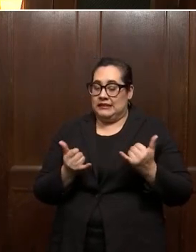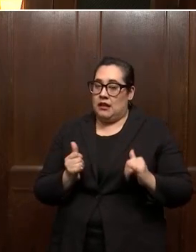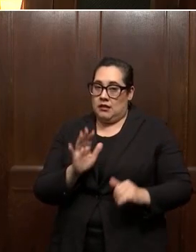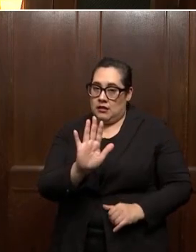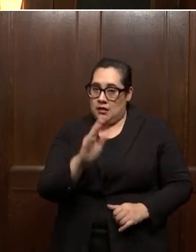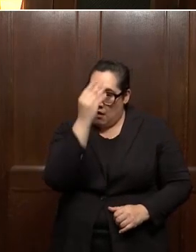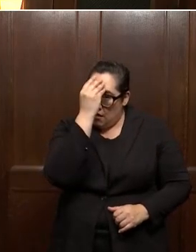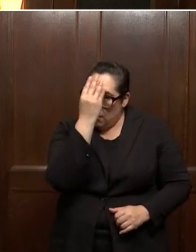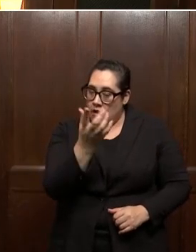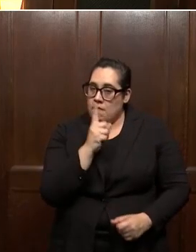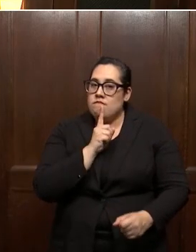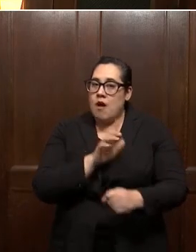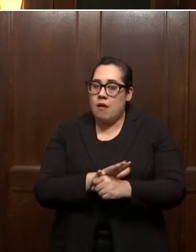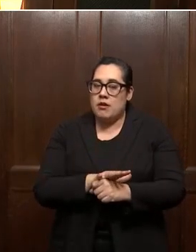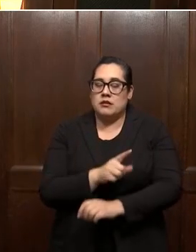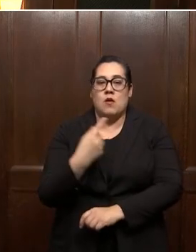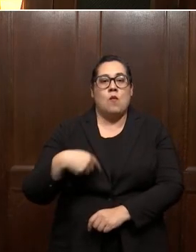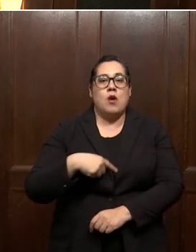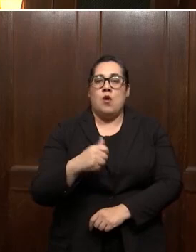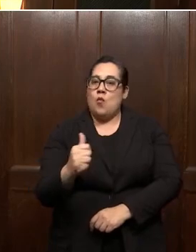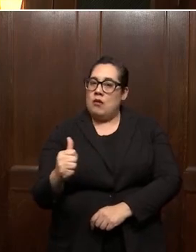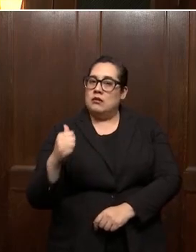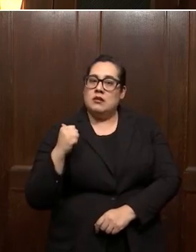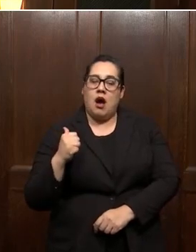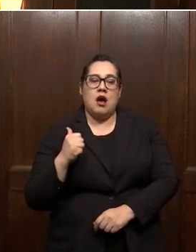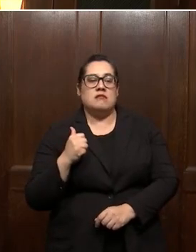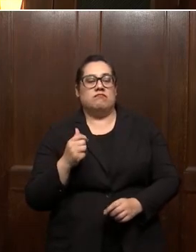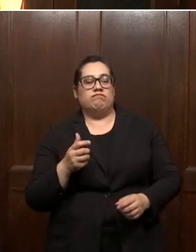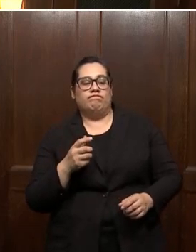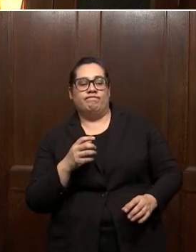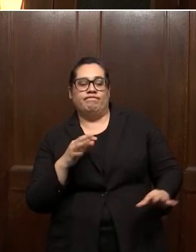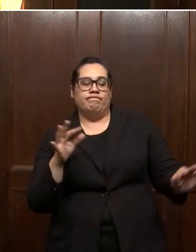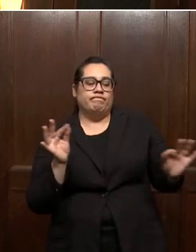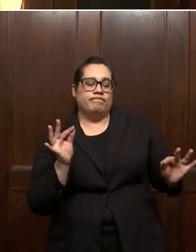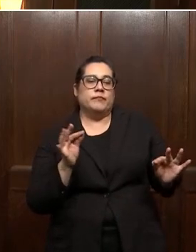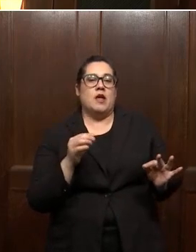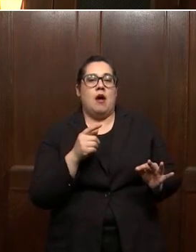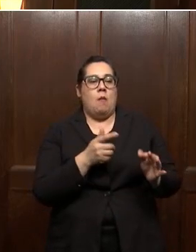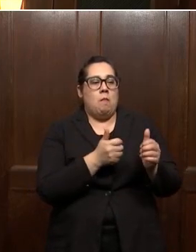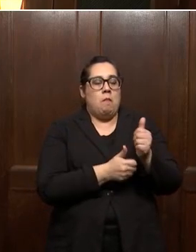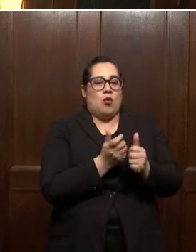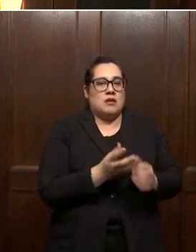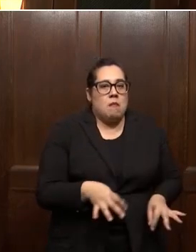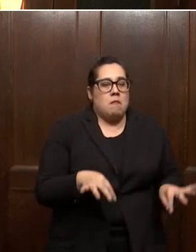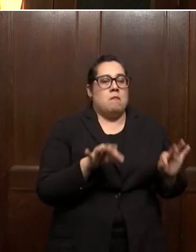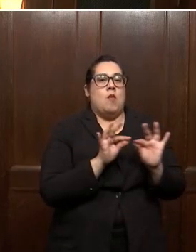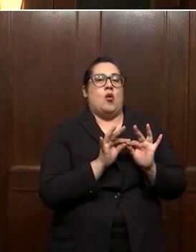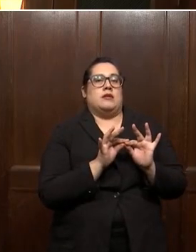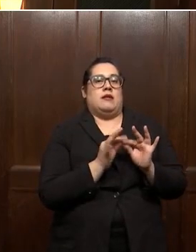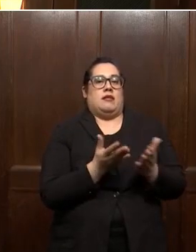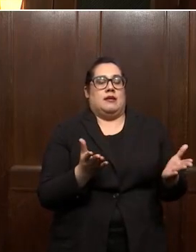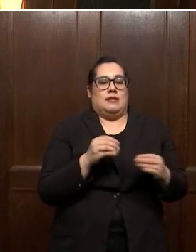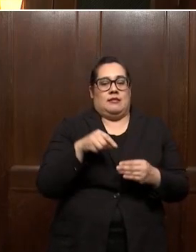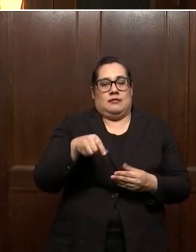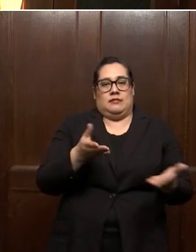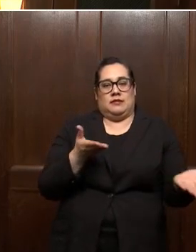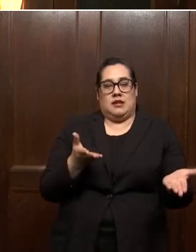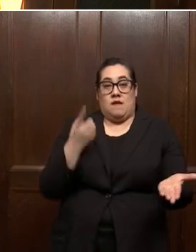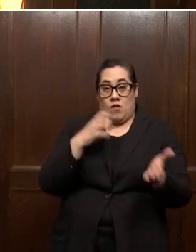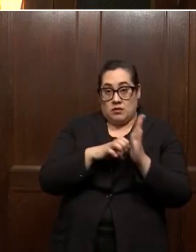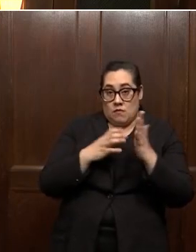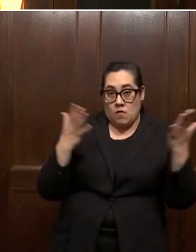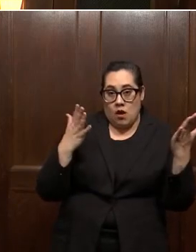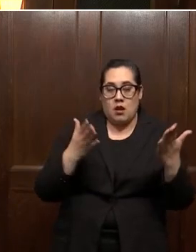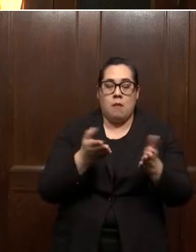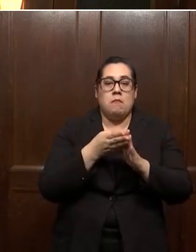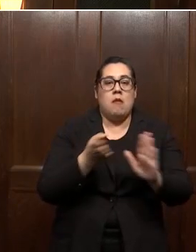prometo que no vamos a comprometer las cosas que son más importantes en esta ciudad, como los